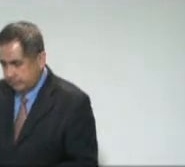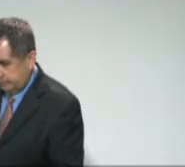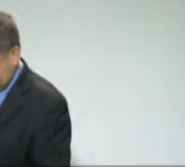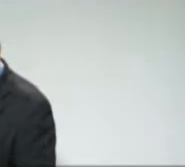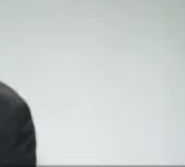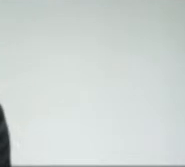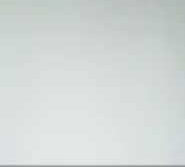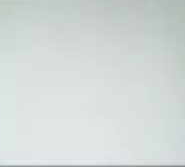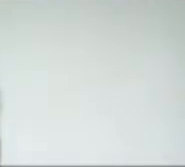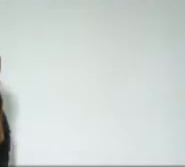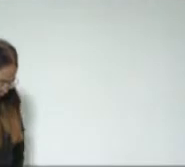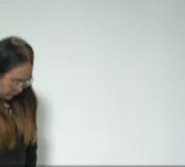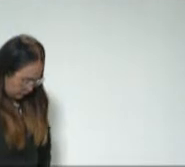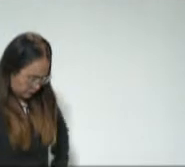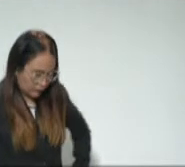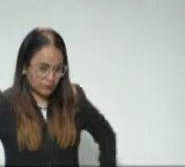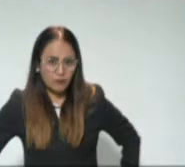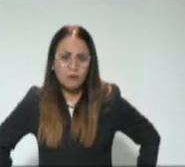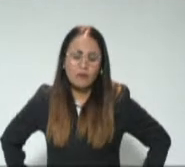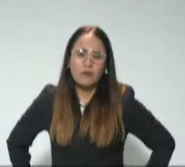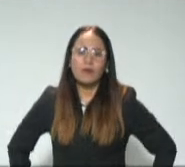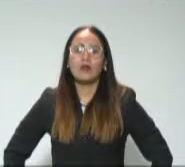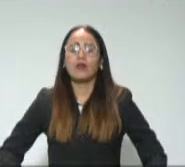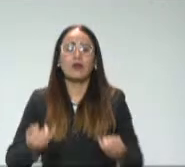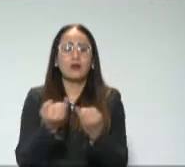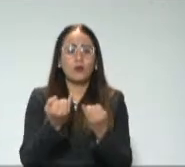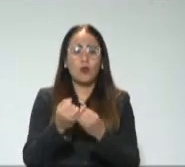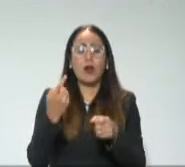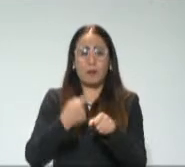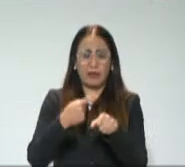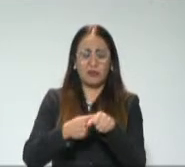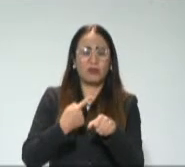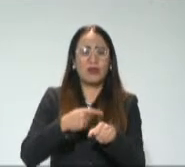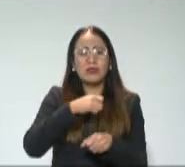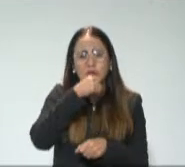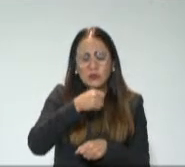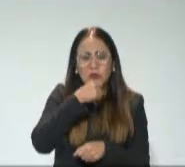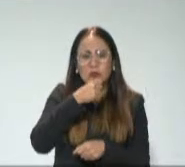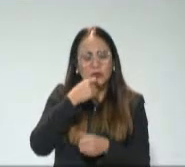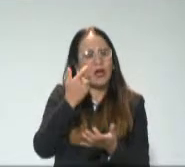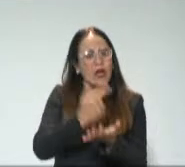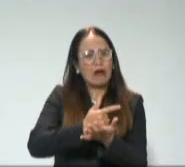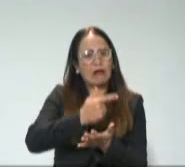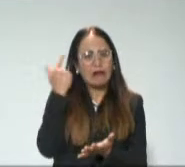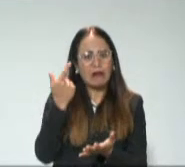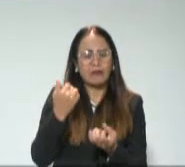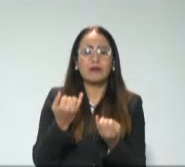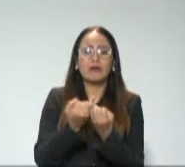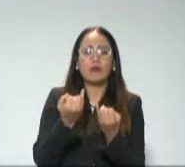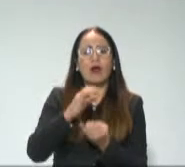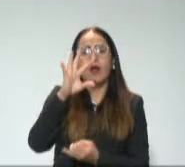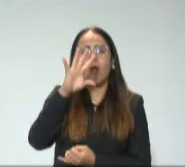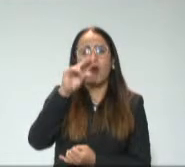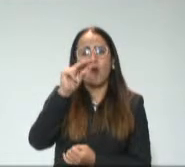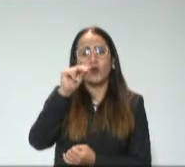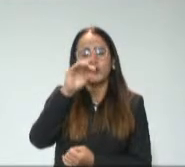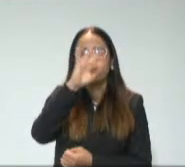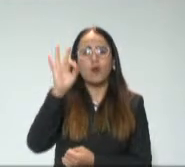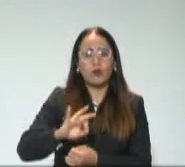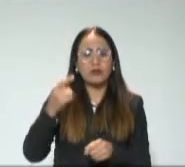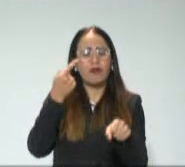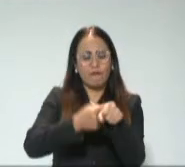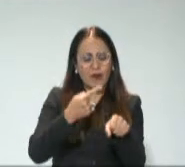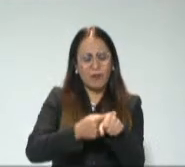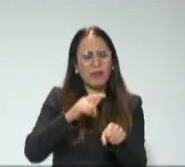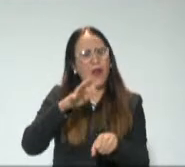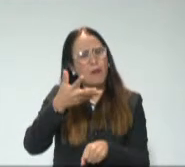en adultos mayores y personas con enfermedades crónicas no transmisibles y que de todos los que se enferman 80% van a presentar una enfermedad